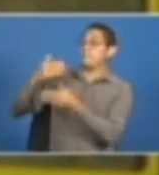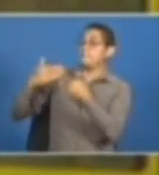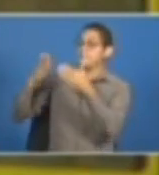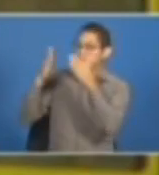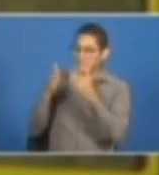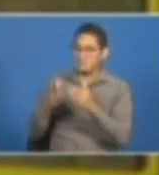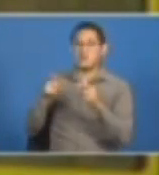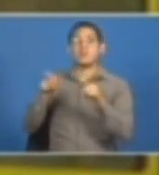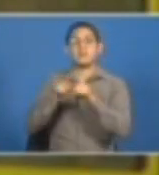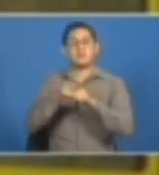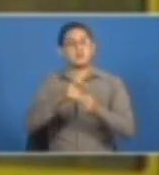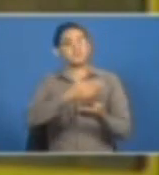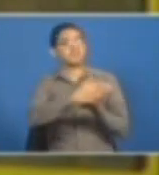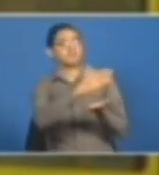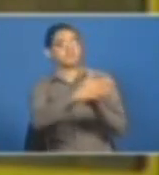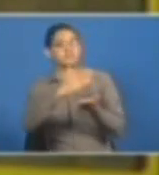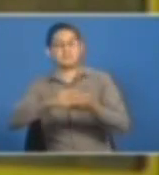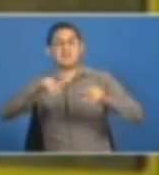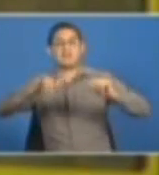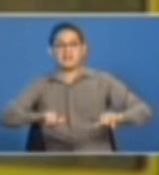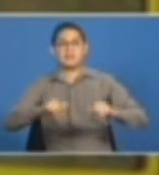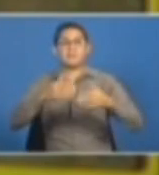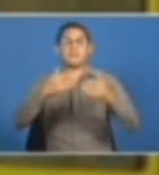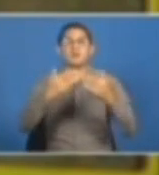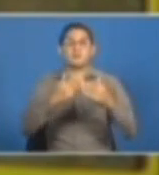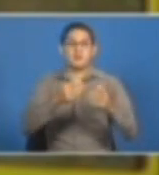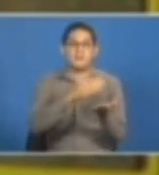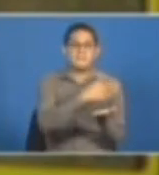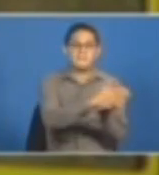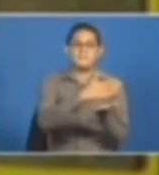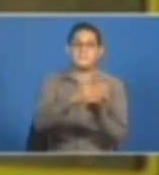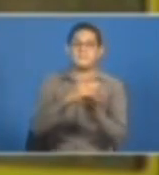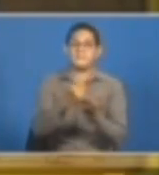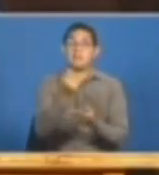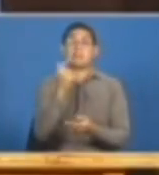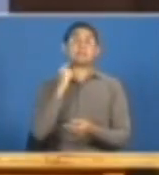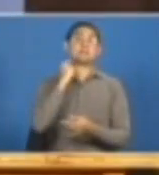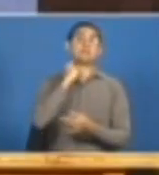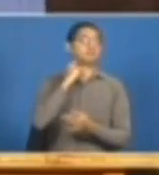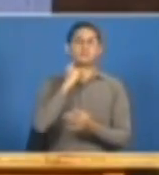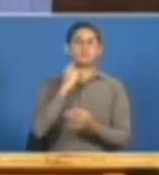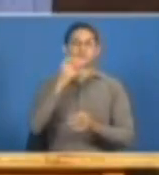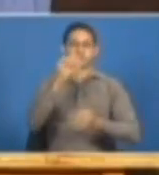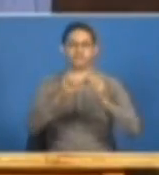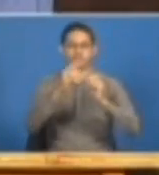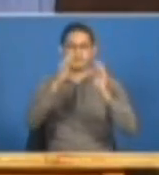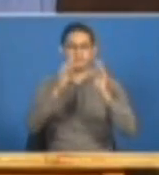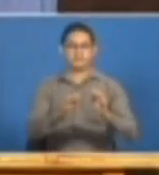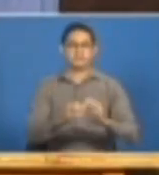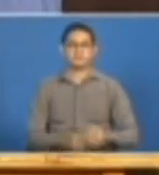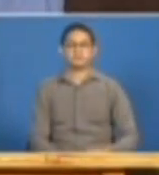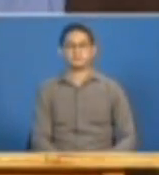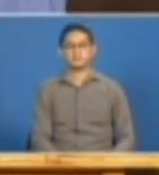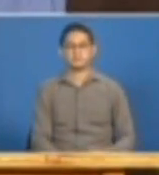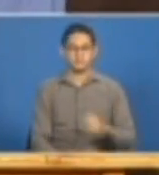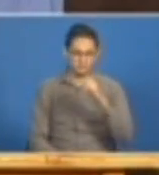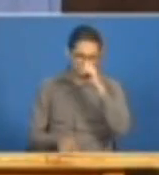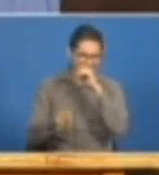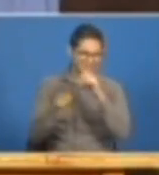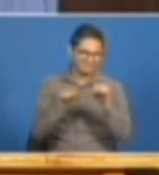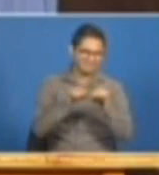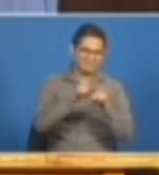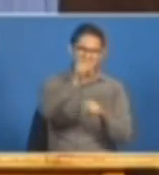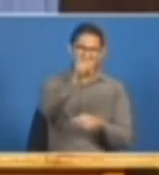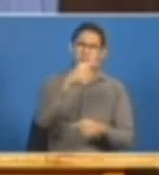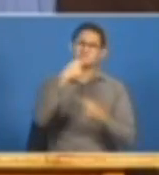para comercializarlo en Panamá a precio justo para toda la población. Señor Saúl Méndez, usted plantea